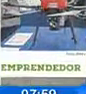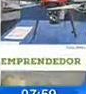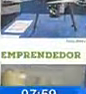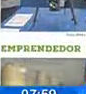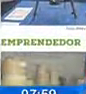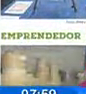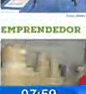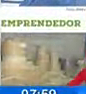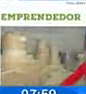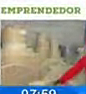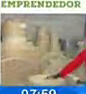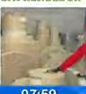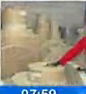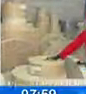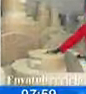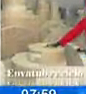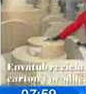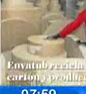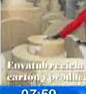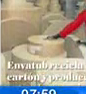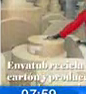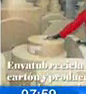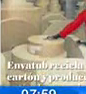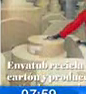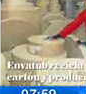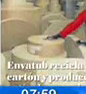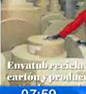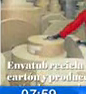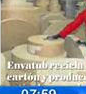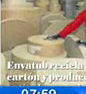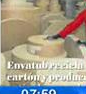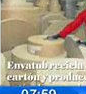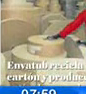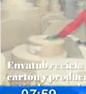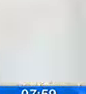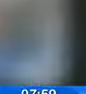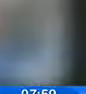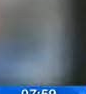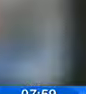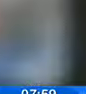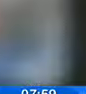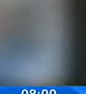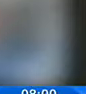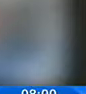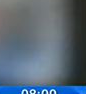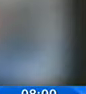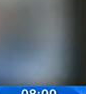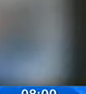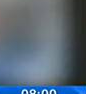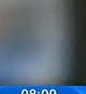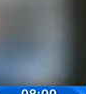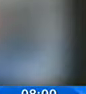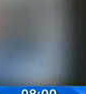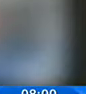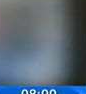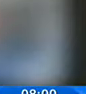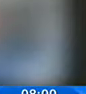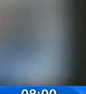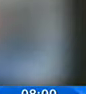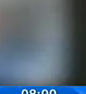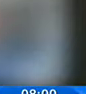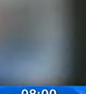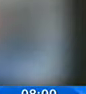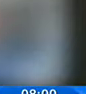de emprendimientos cuenta la historia de la marca Loop que fabrica calzado deportivo de acuerdo con las nuevas tendencias. Vamos a retornar